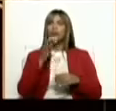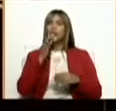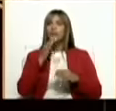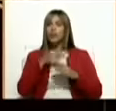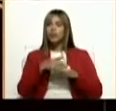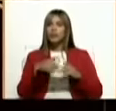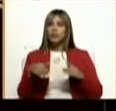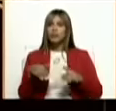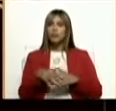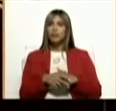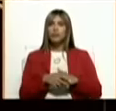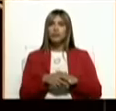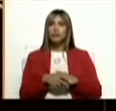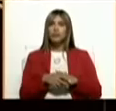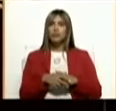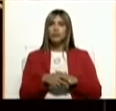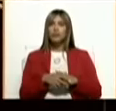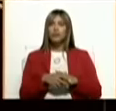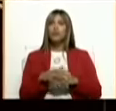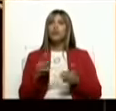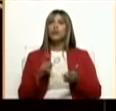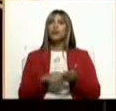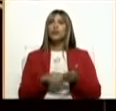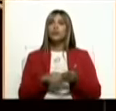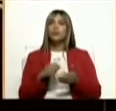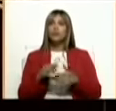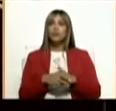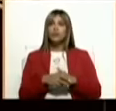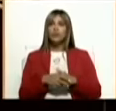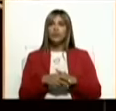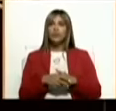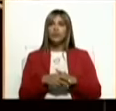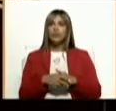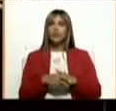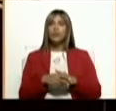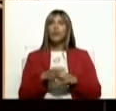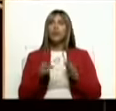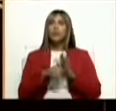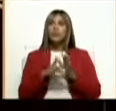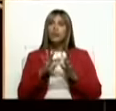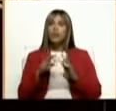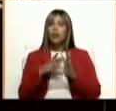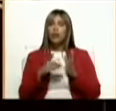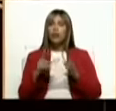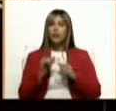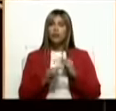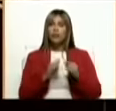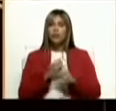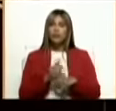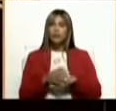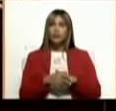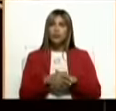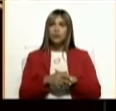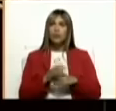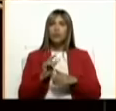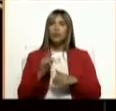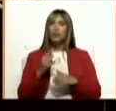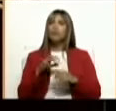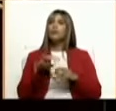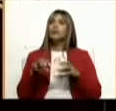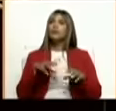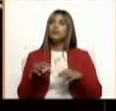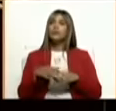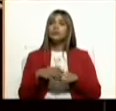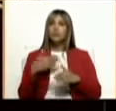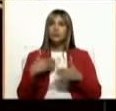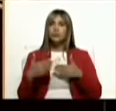delimitar. Es completamente ilegal, es completamente reñido con el derecho internacional que una de las partes